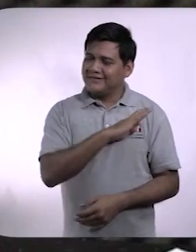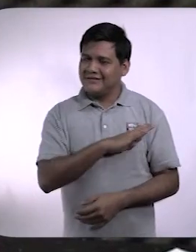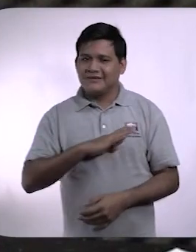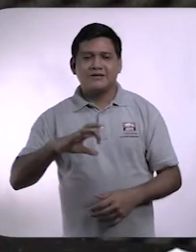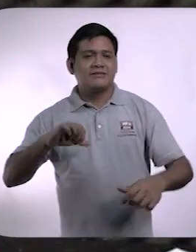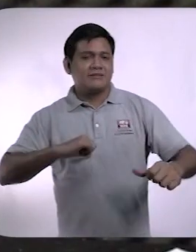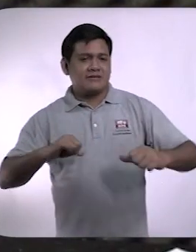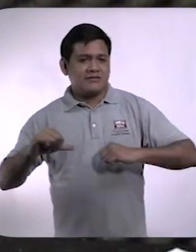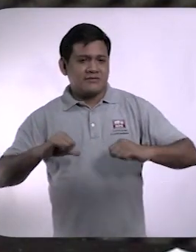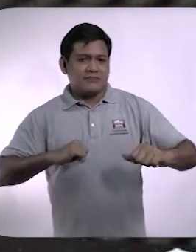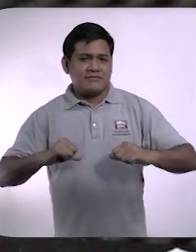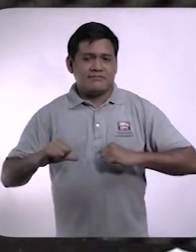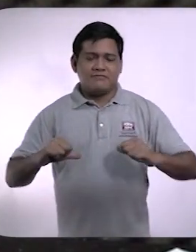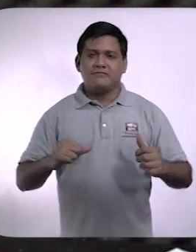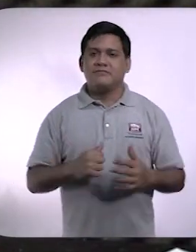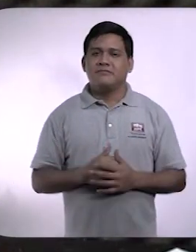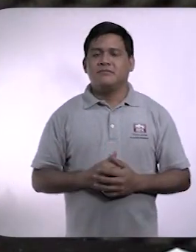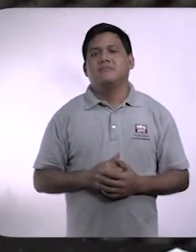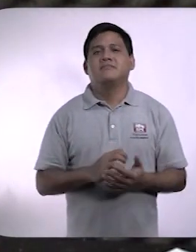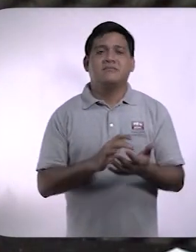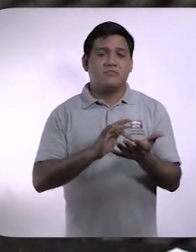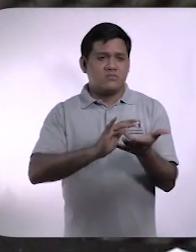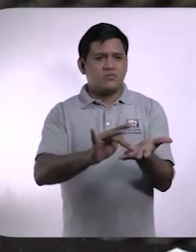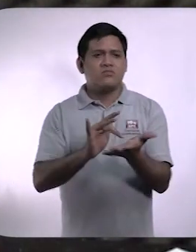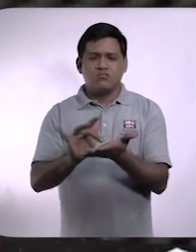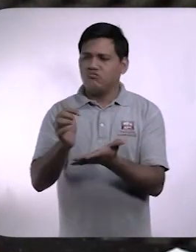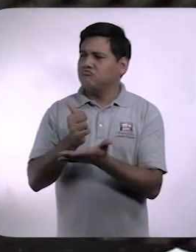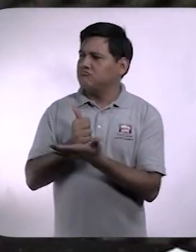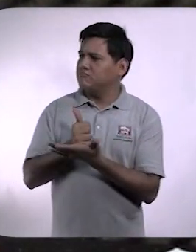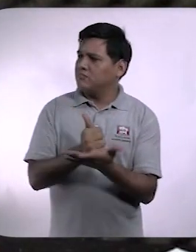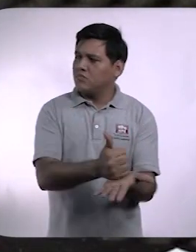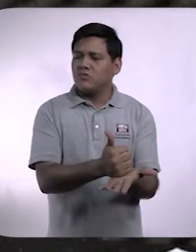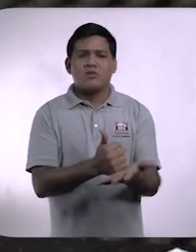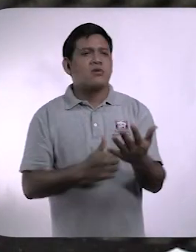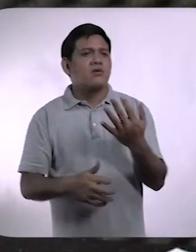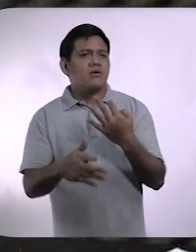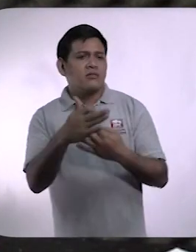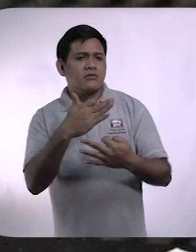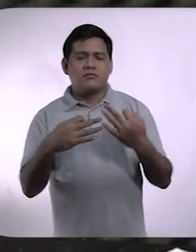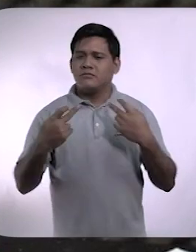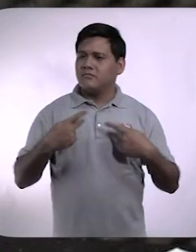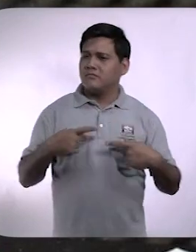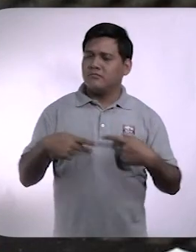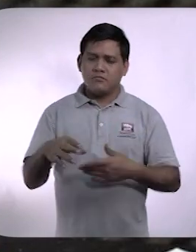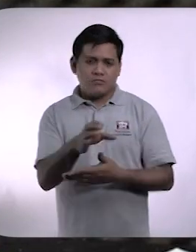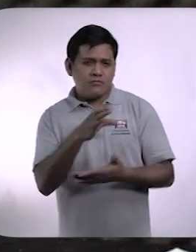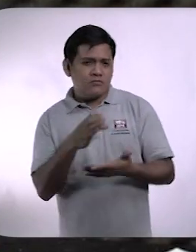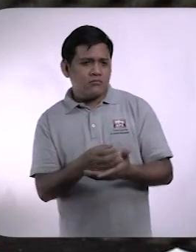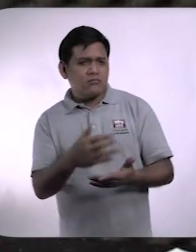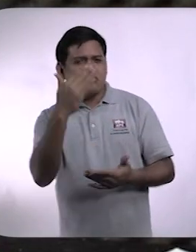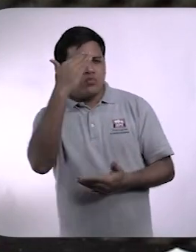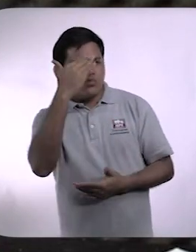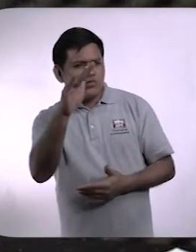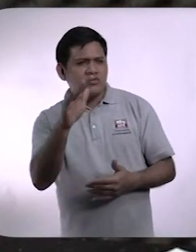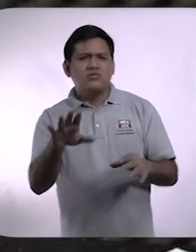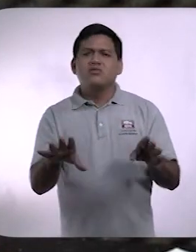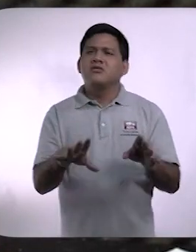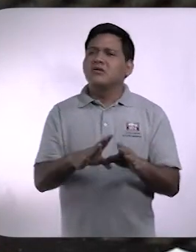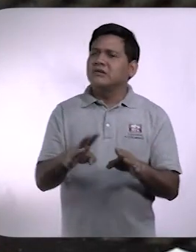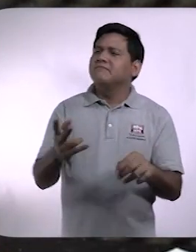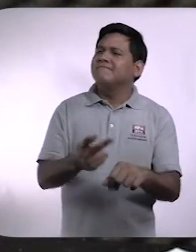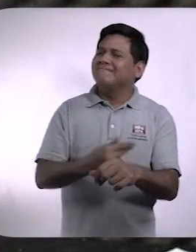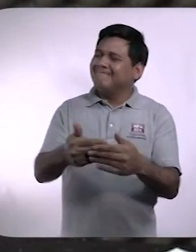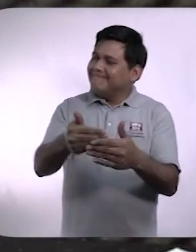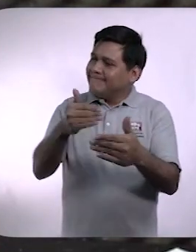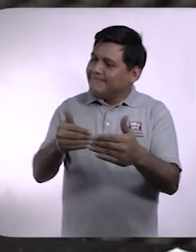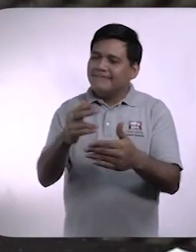dinámica que ayuda a que la ciudadanía vaya conociendo todo lo que está detrás de un proceso